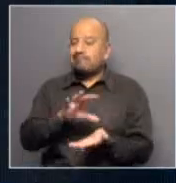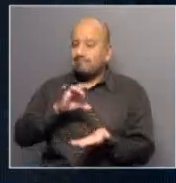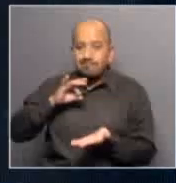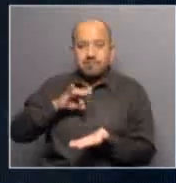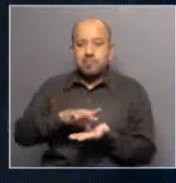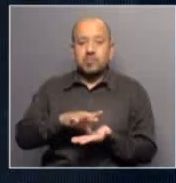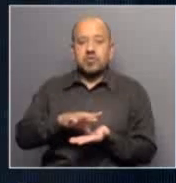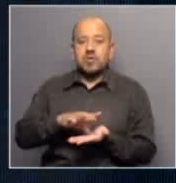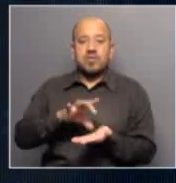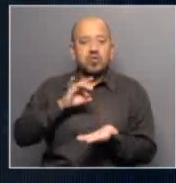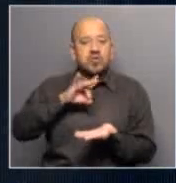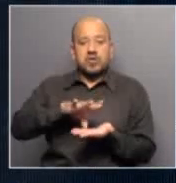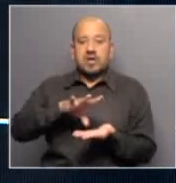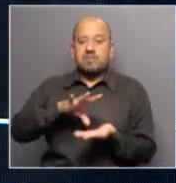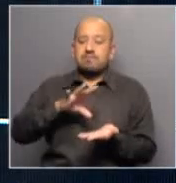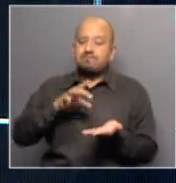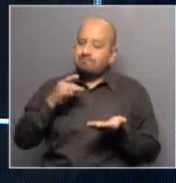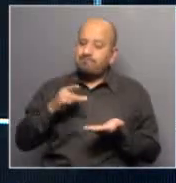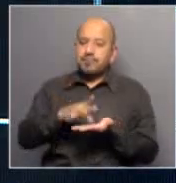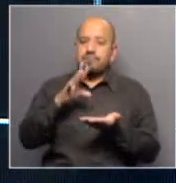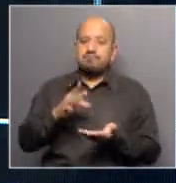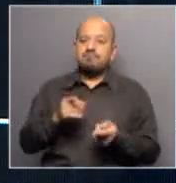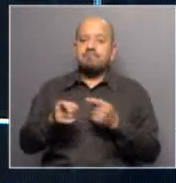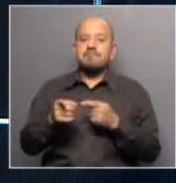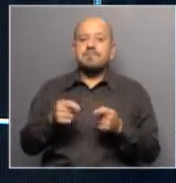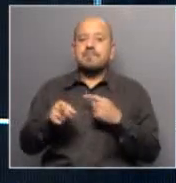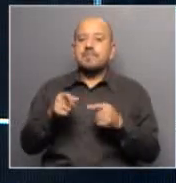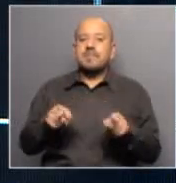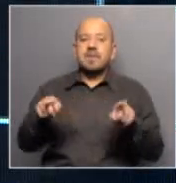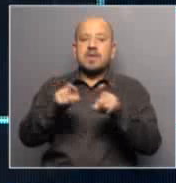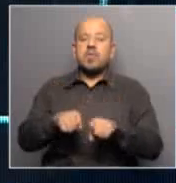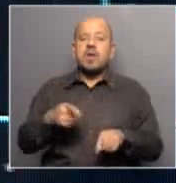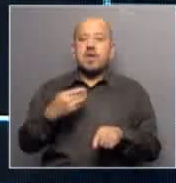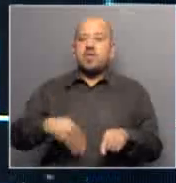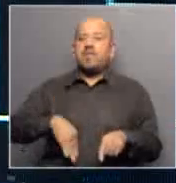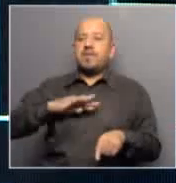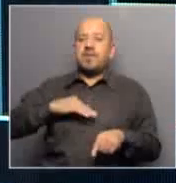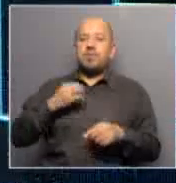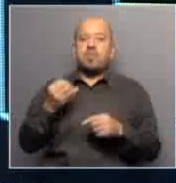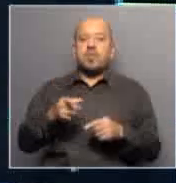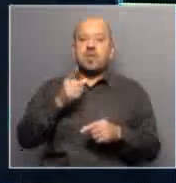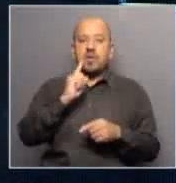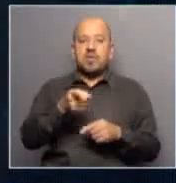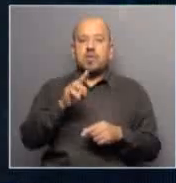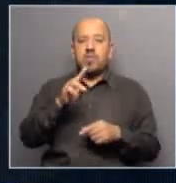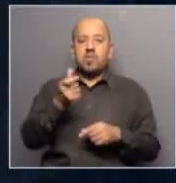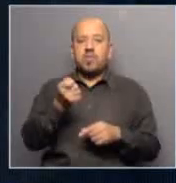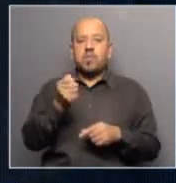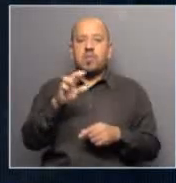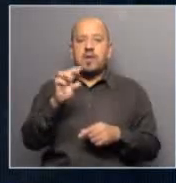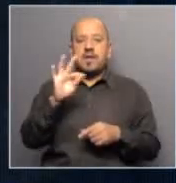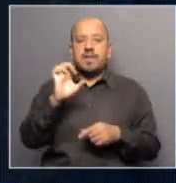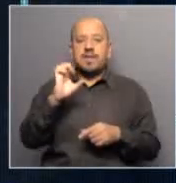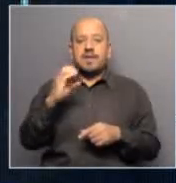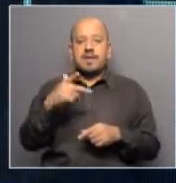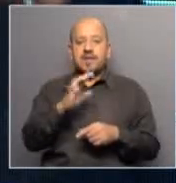por una ceguera brutal, de la misma manera que ha sido ofendido Julio Huarteche porque le bajaron el nombre a la Dirección